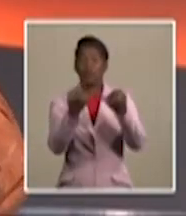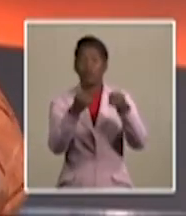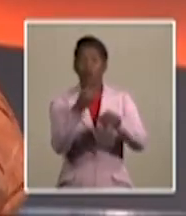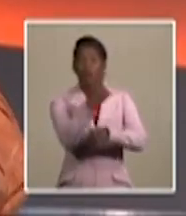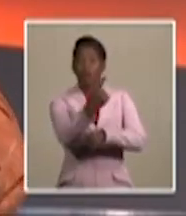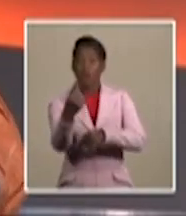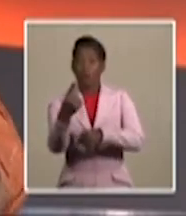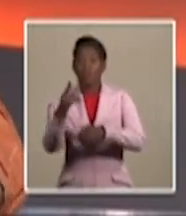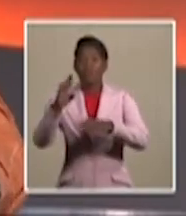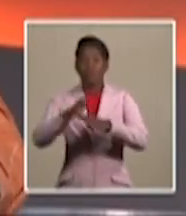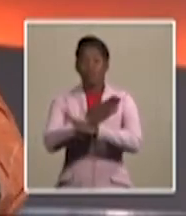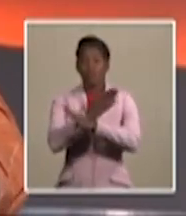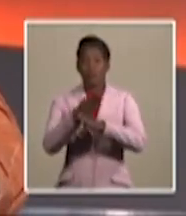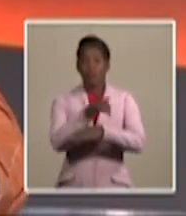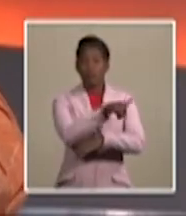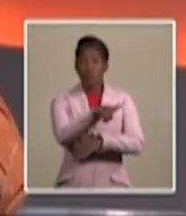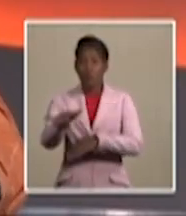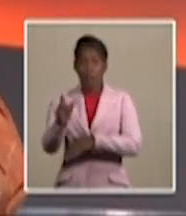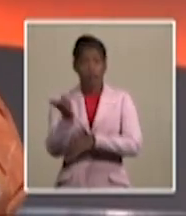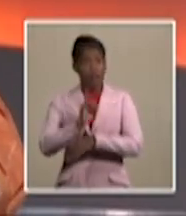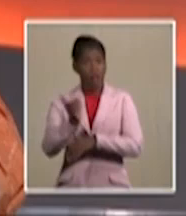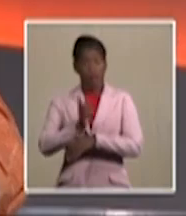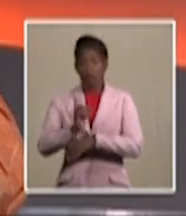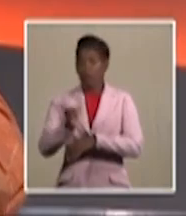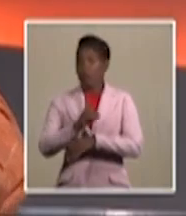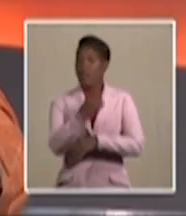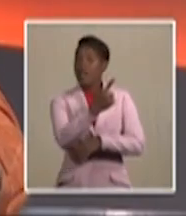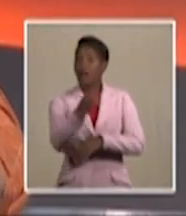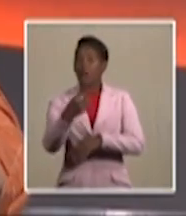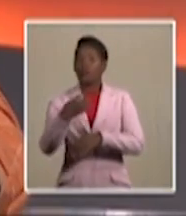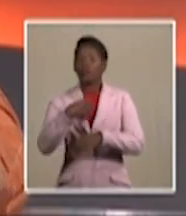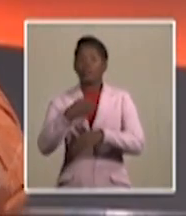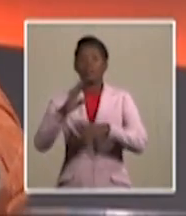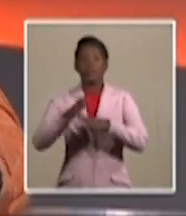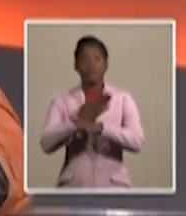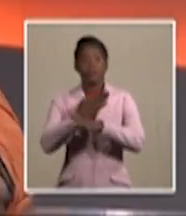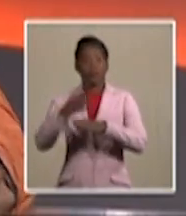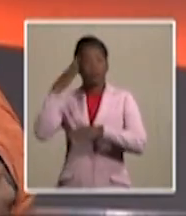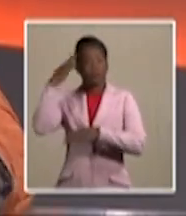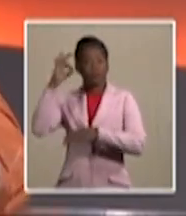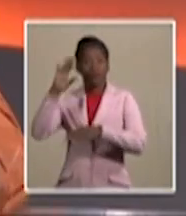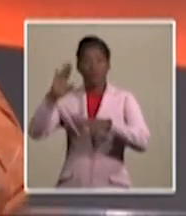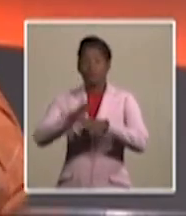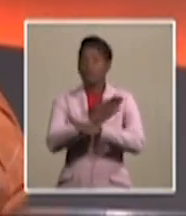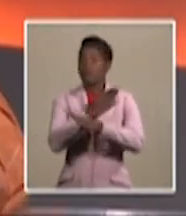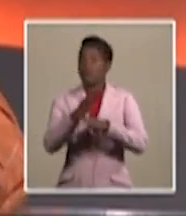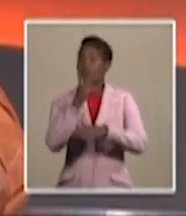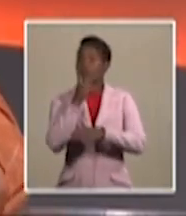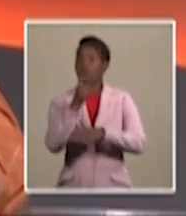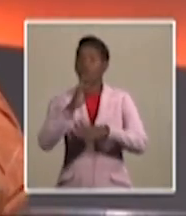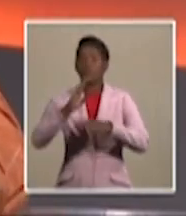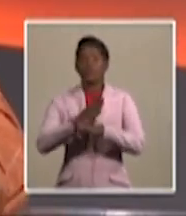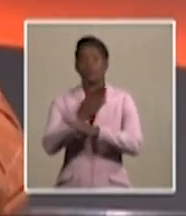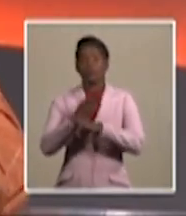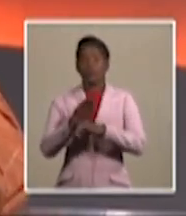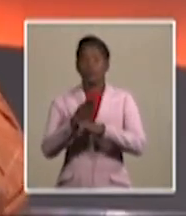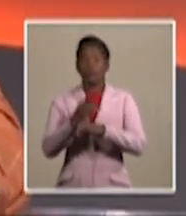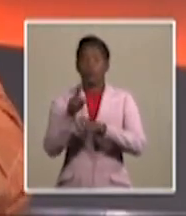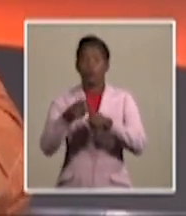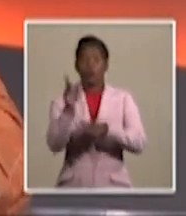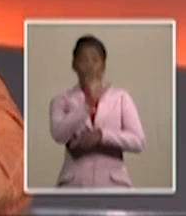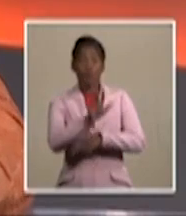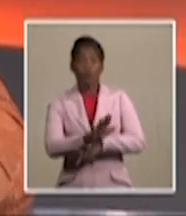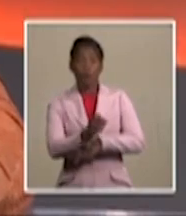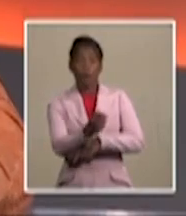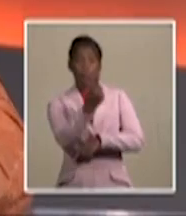diferenciadas y sobre todos aquellos atletas que están comprometidos con con los propósitos que nosotros nuestra delegación llevará